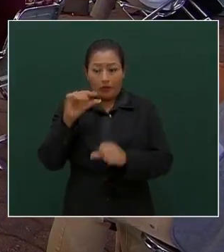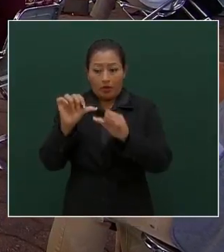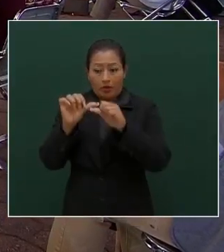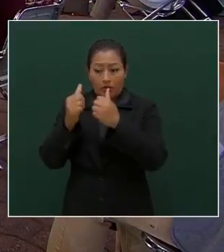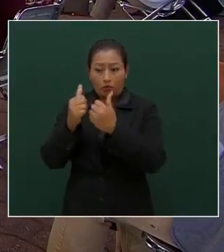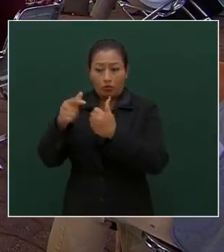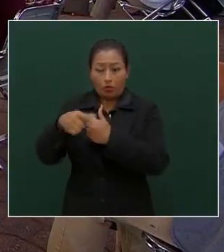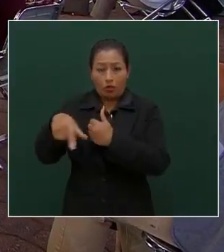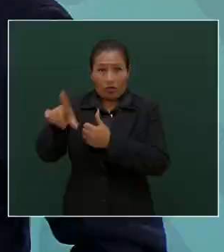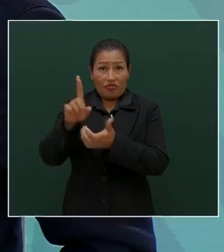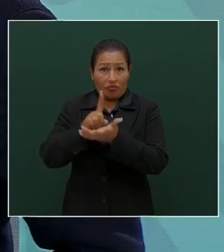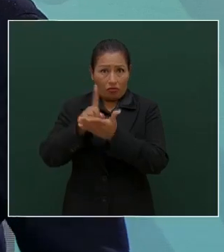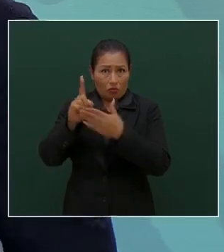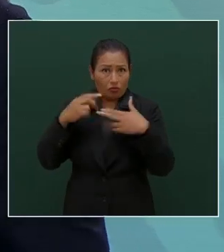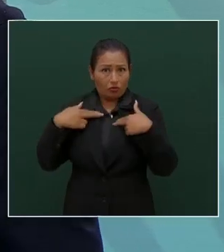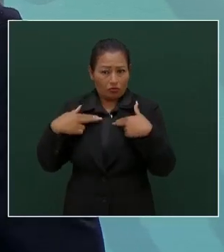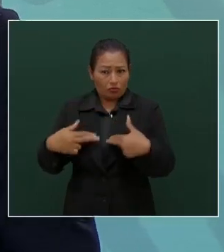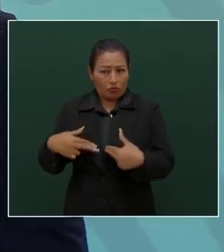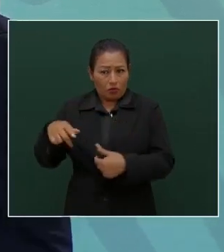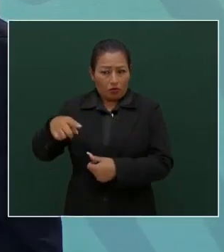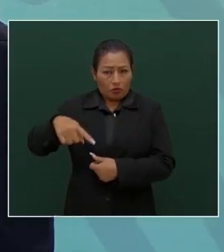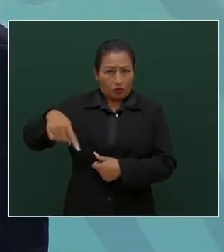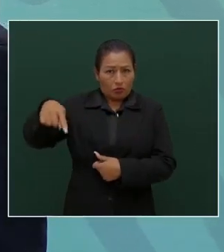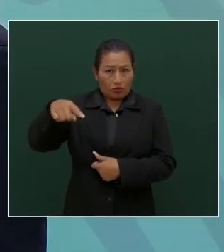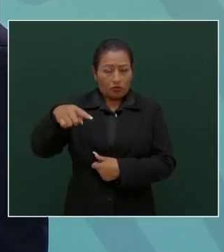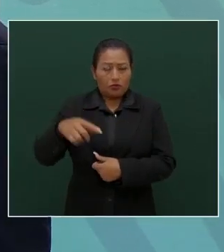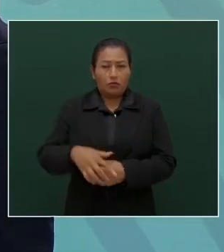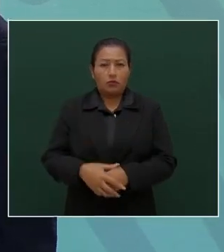de derechos humanos